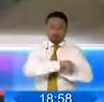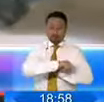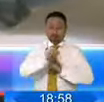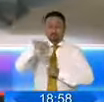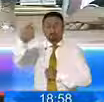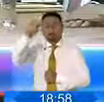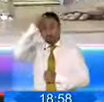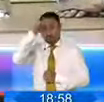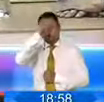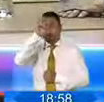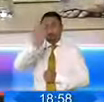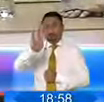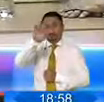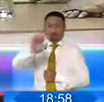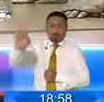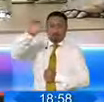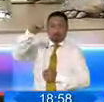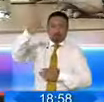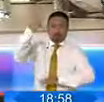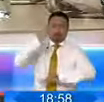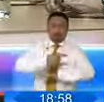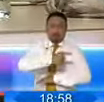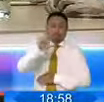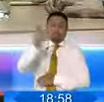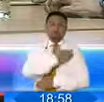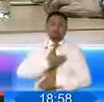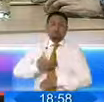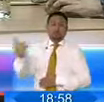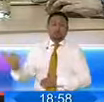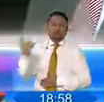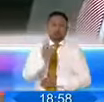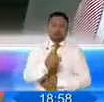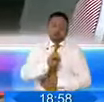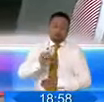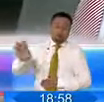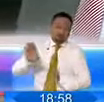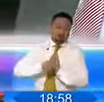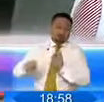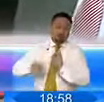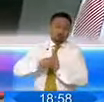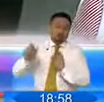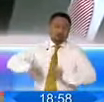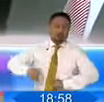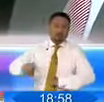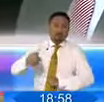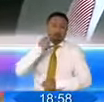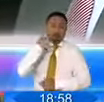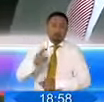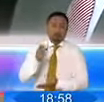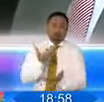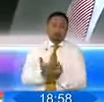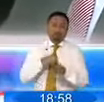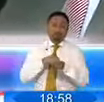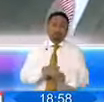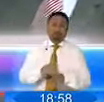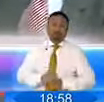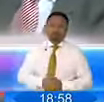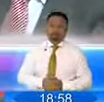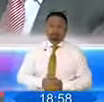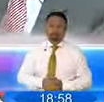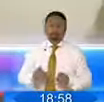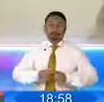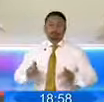próximo domingo 7 de enero será el día en el que comparezca el vicepresidente o su abogado para entregar las pruebas de descargo. Pero